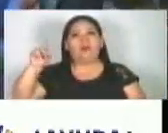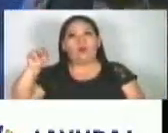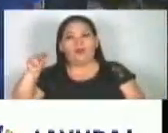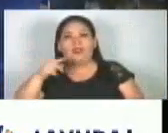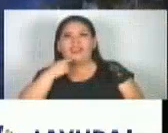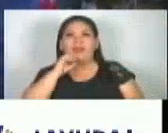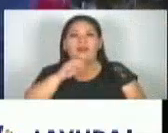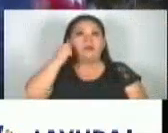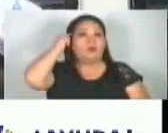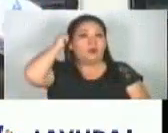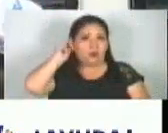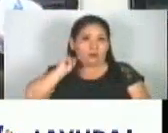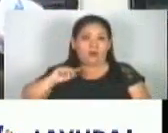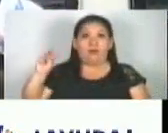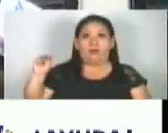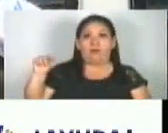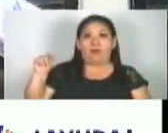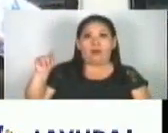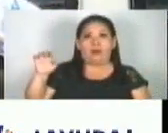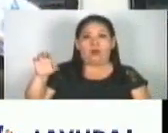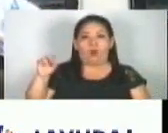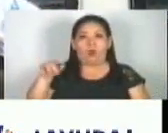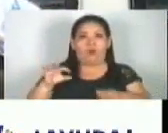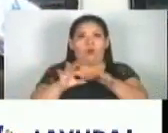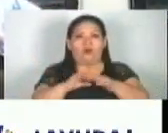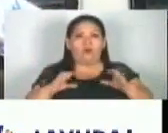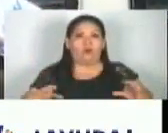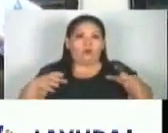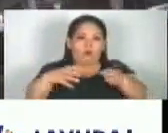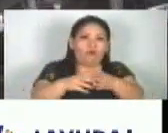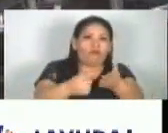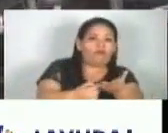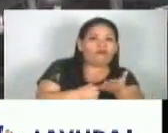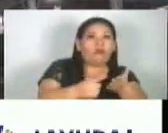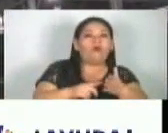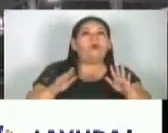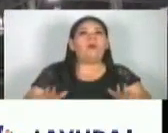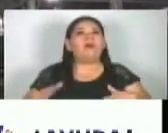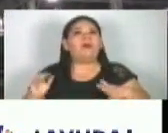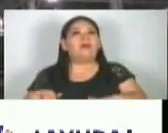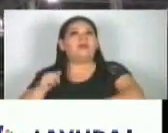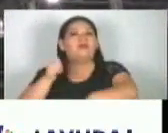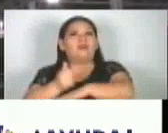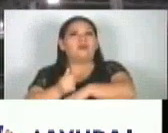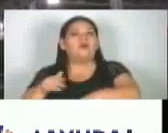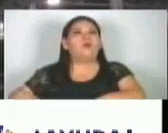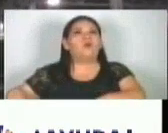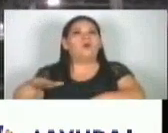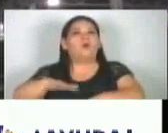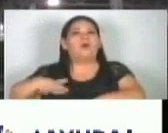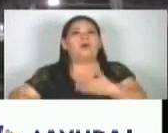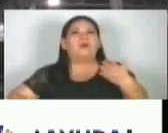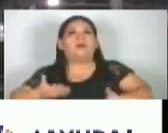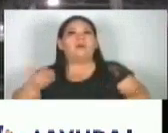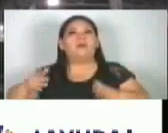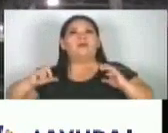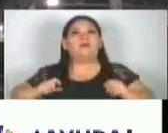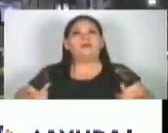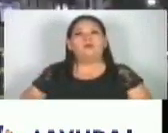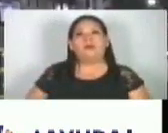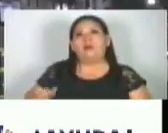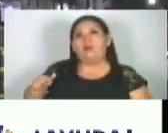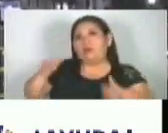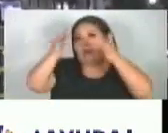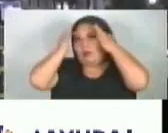Mateo Rendón, coordinador de la Mesa Agropecuaria Nacional. Esto por la creación de la central de abastos. Para él, esta